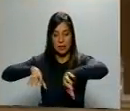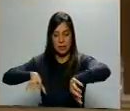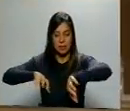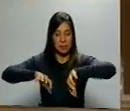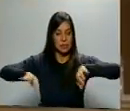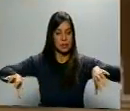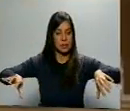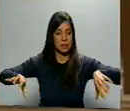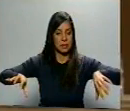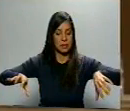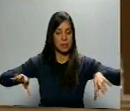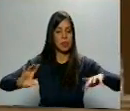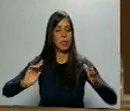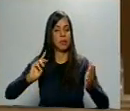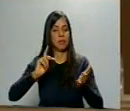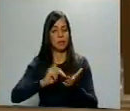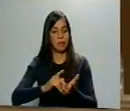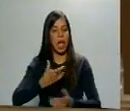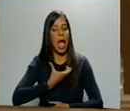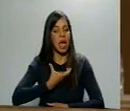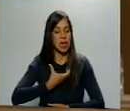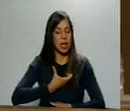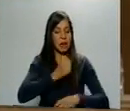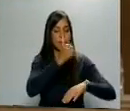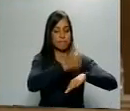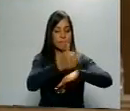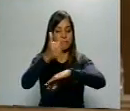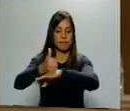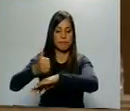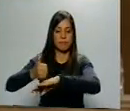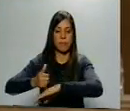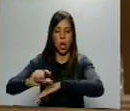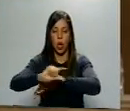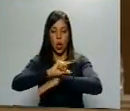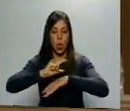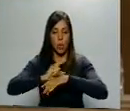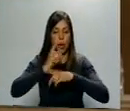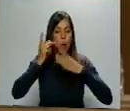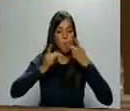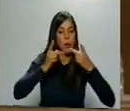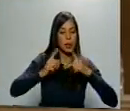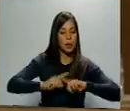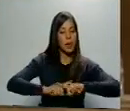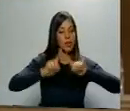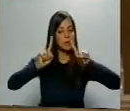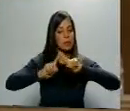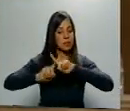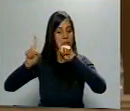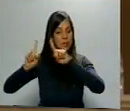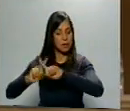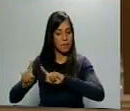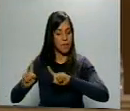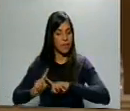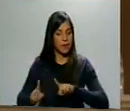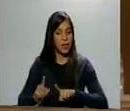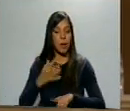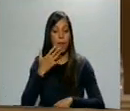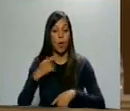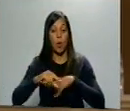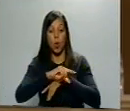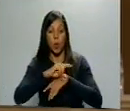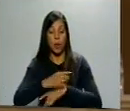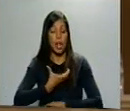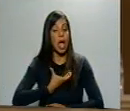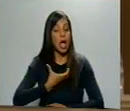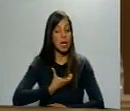que estaban al frente de las alcaldías. Eran gobiernos de diversidad política, con unos gobiernos que tenían desde el punto de vista las